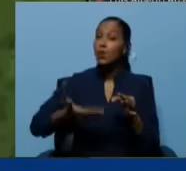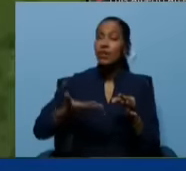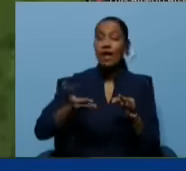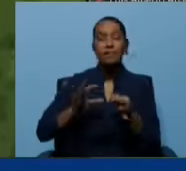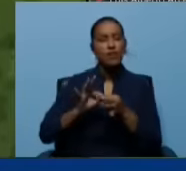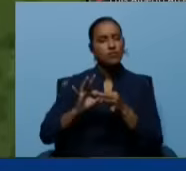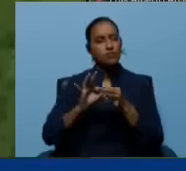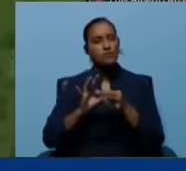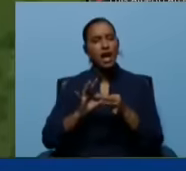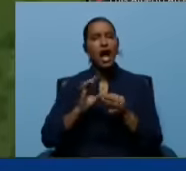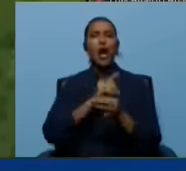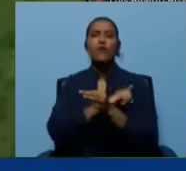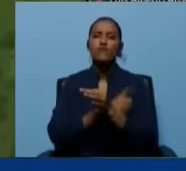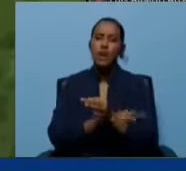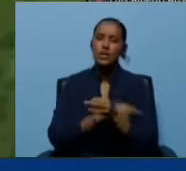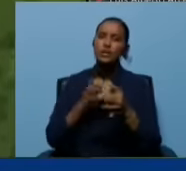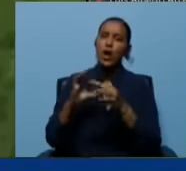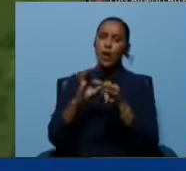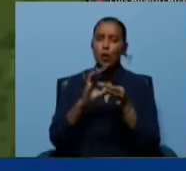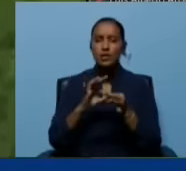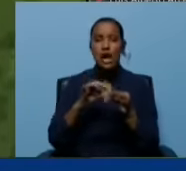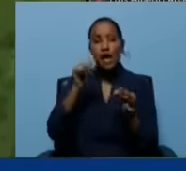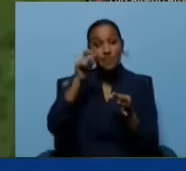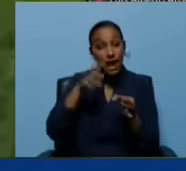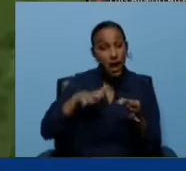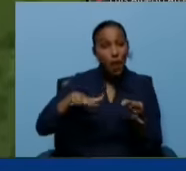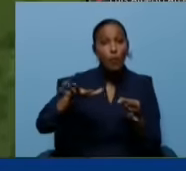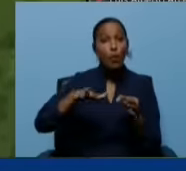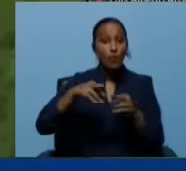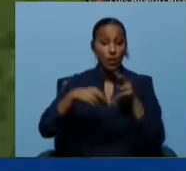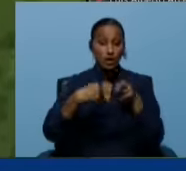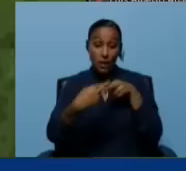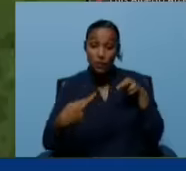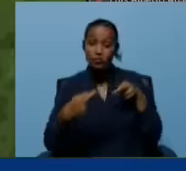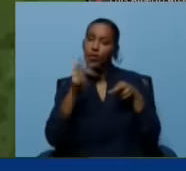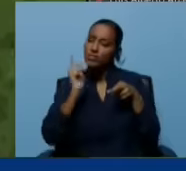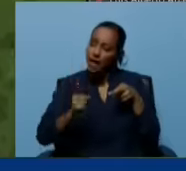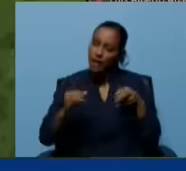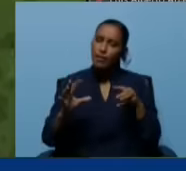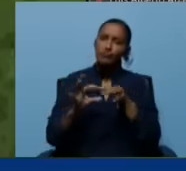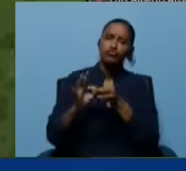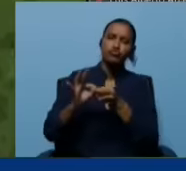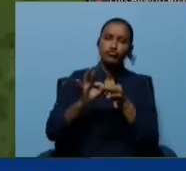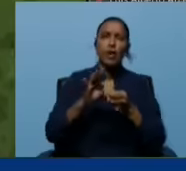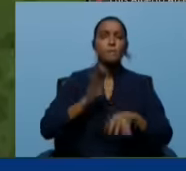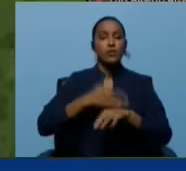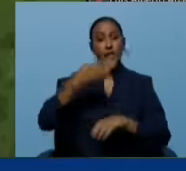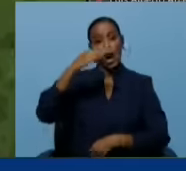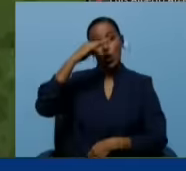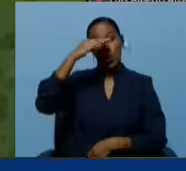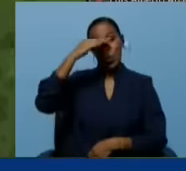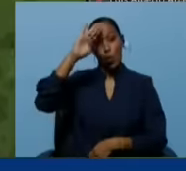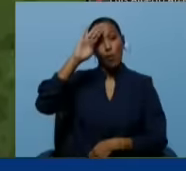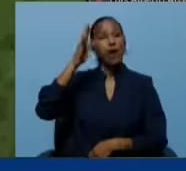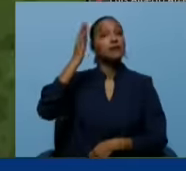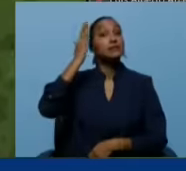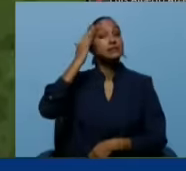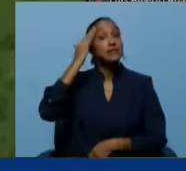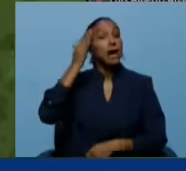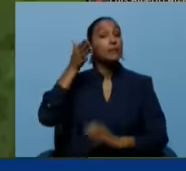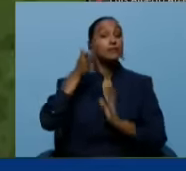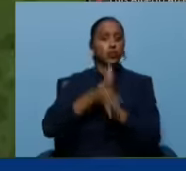fuerza de los pueblos en revolución. Cuba, que conoce, respeta y admira la unidad